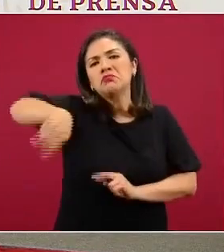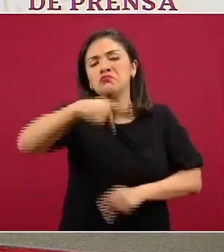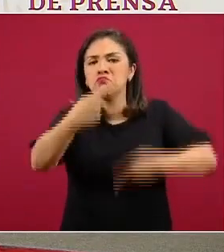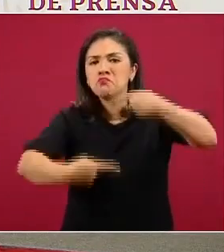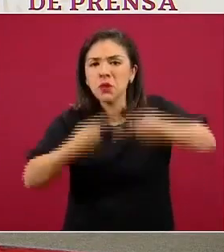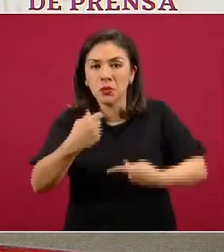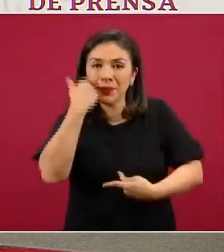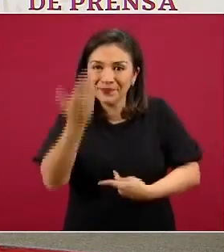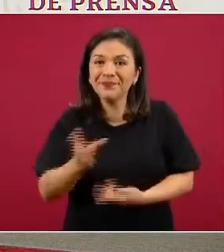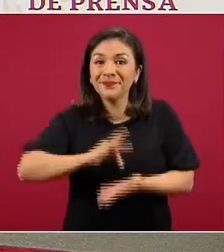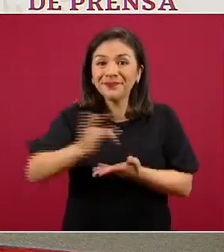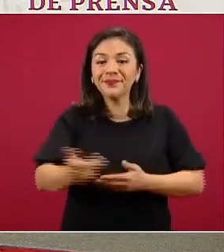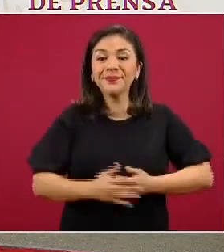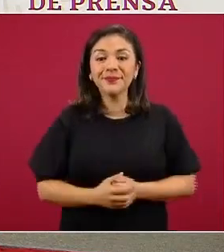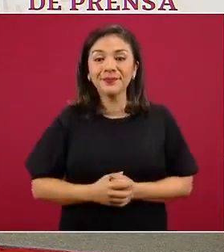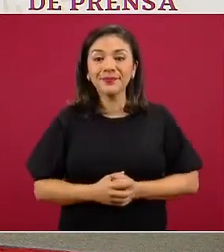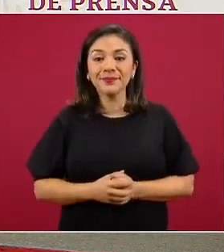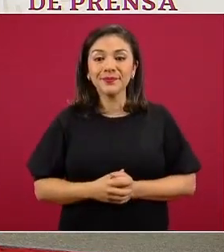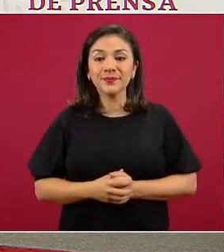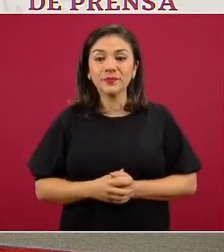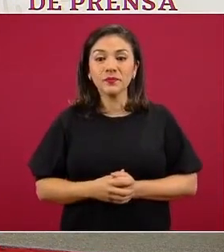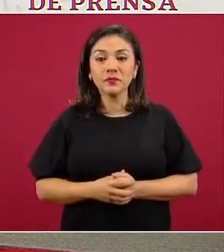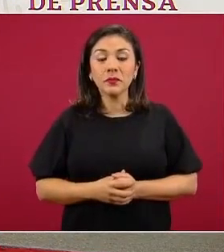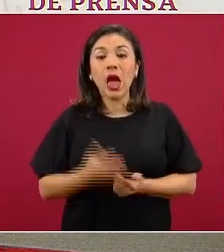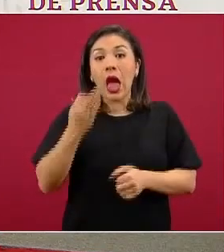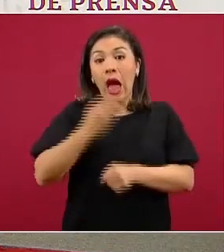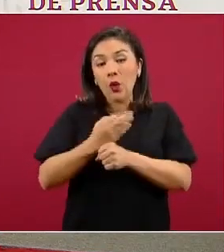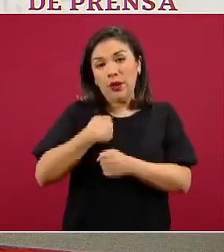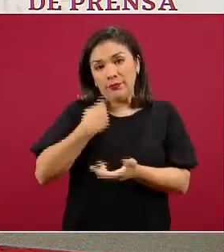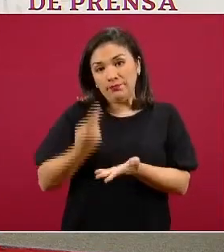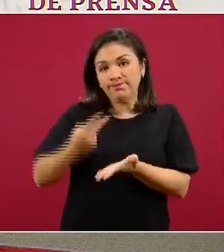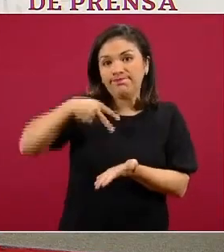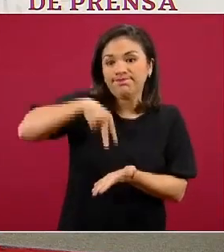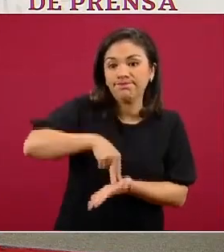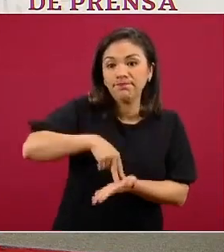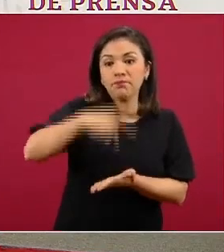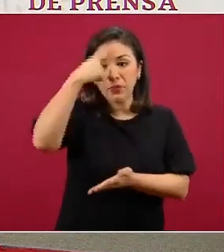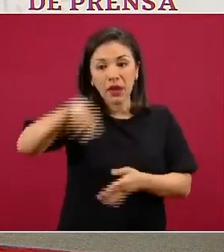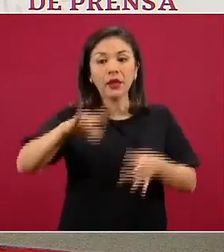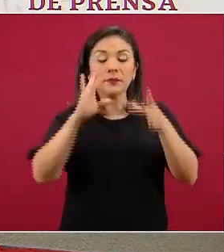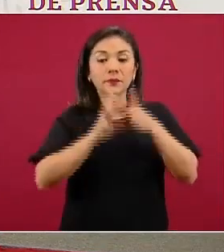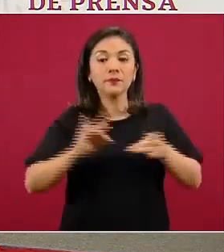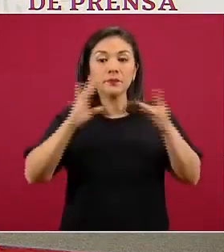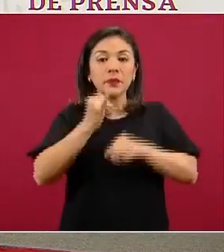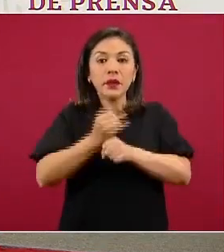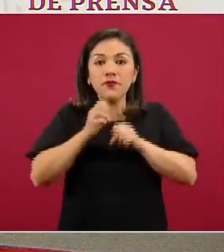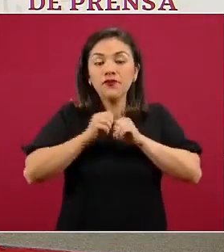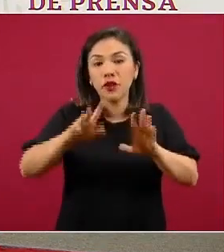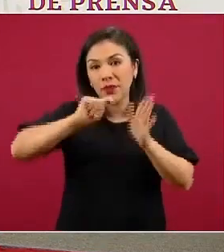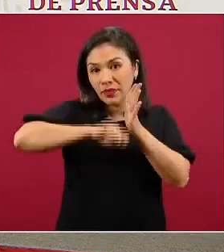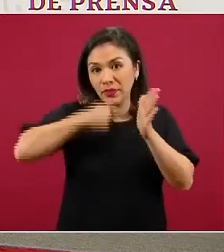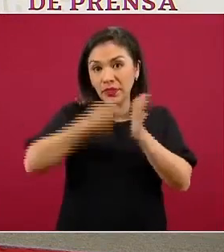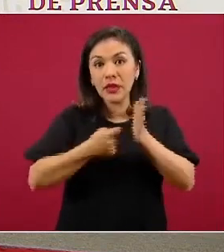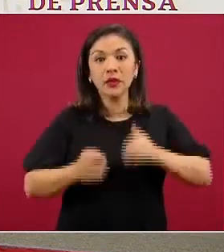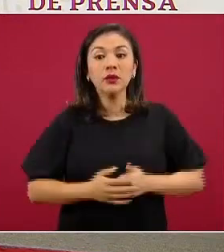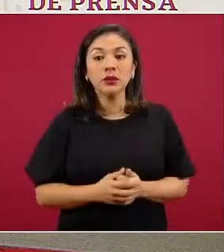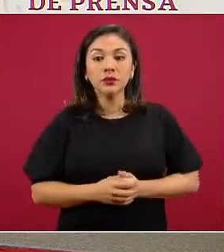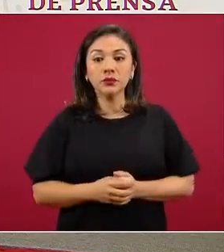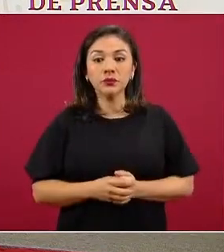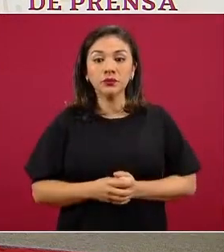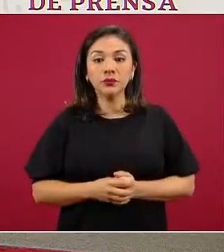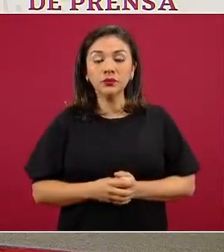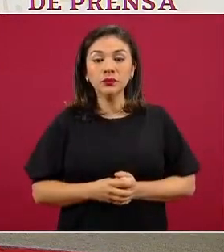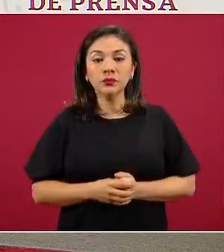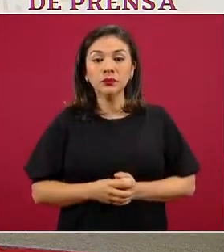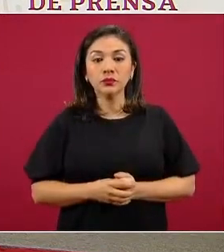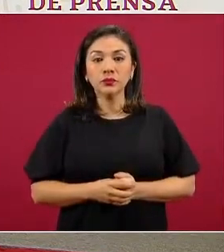y respuestas. Muchas gracias. Entonces me voy a poner de pie para presentar el informe técnico.